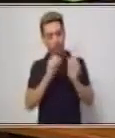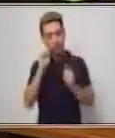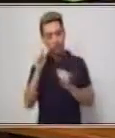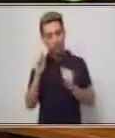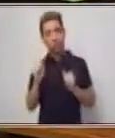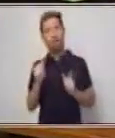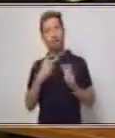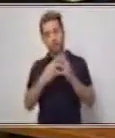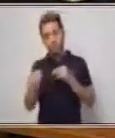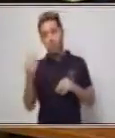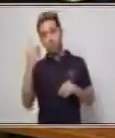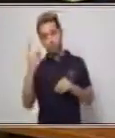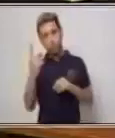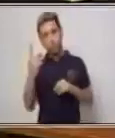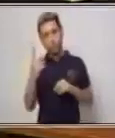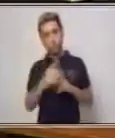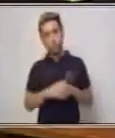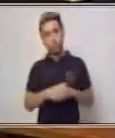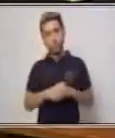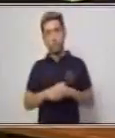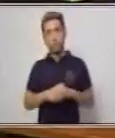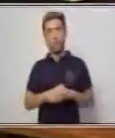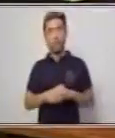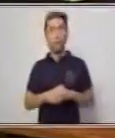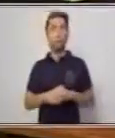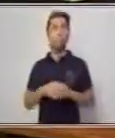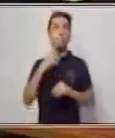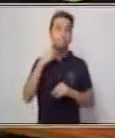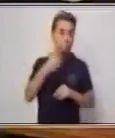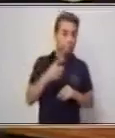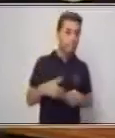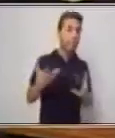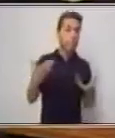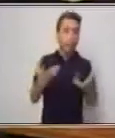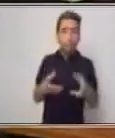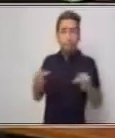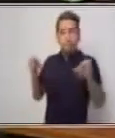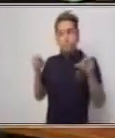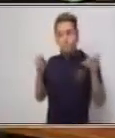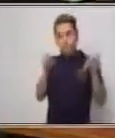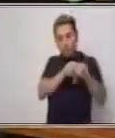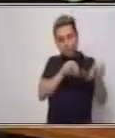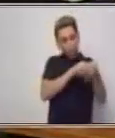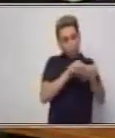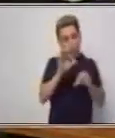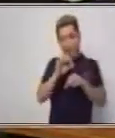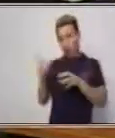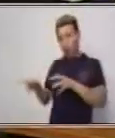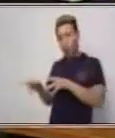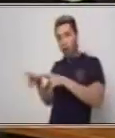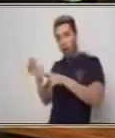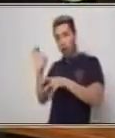Ahora yo te pregunto, ¿será número primo o compuesto? Claro, es número compuesto.